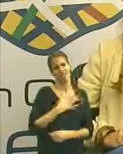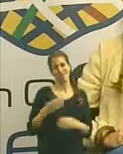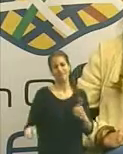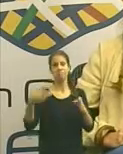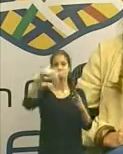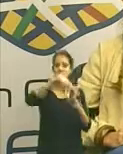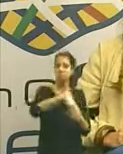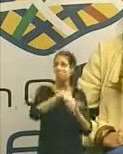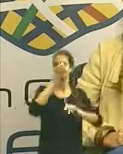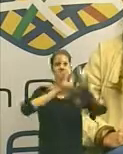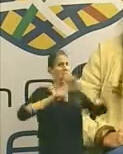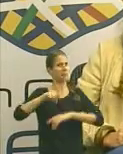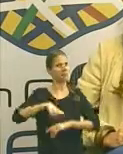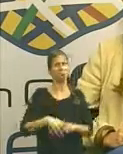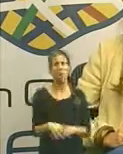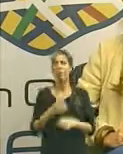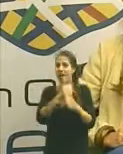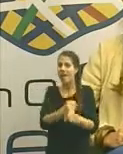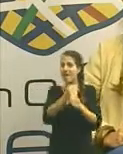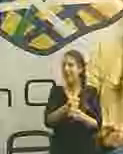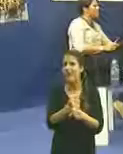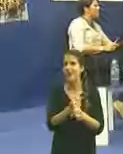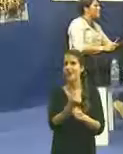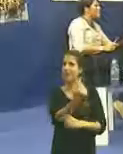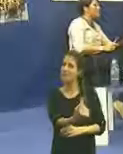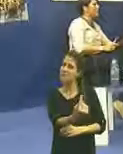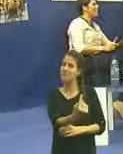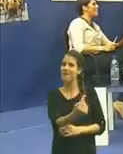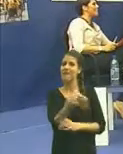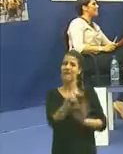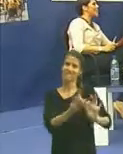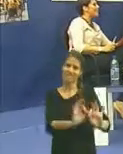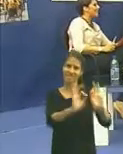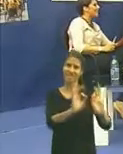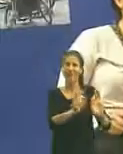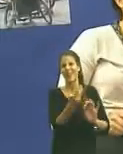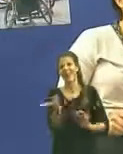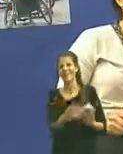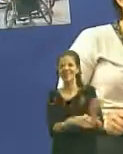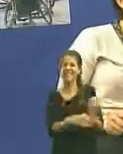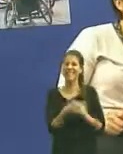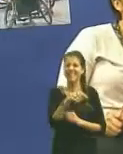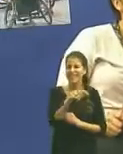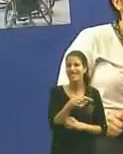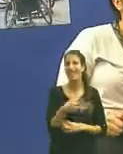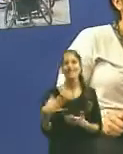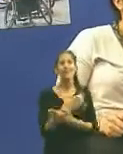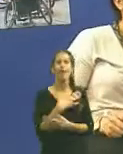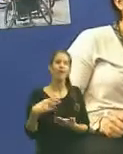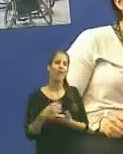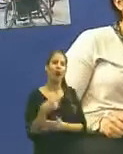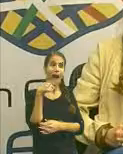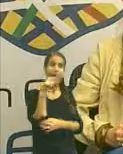hay ningún problema. ¿Hay algún caballo que bueno, que sea quizá más especial que los demás y que todos quieran ir con